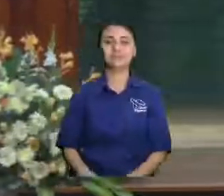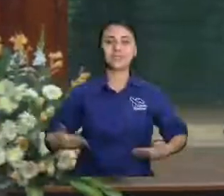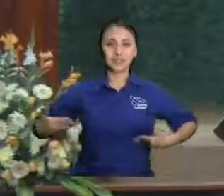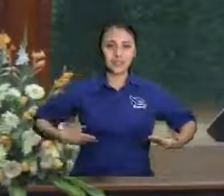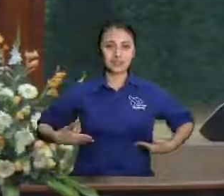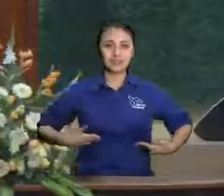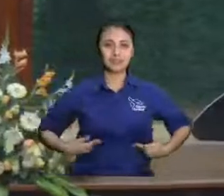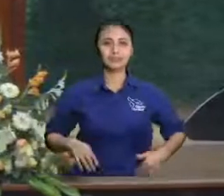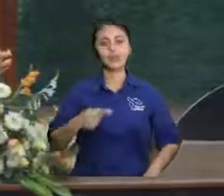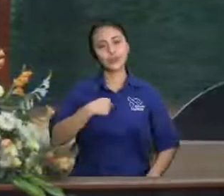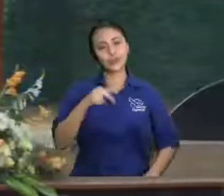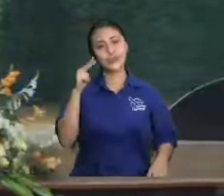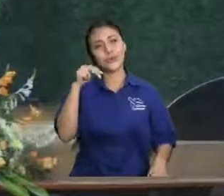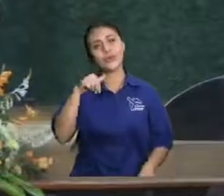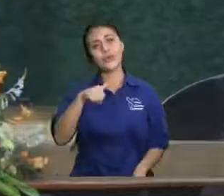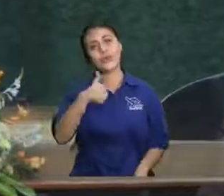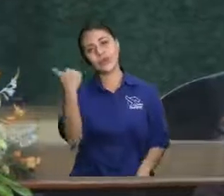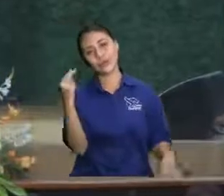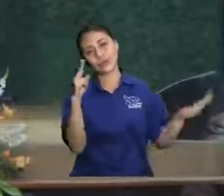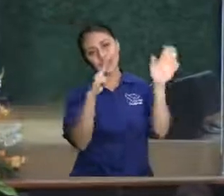Solo déjenme leerle otro verso y ya lo dejo en paz.